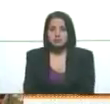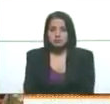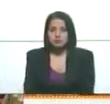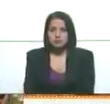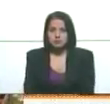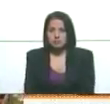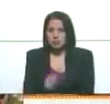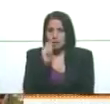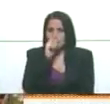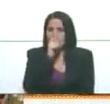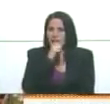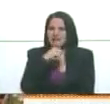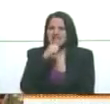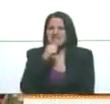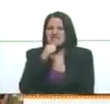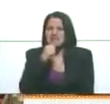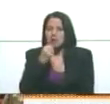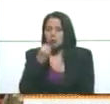¿A quién favorece eso?